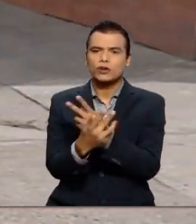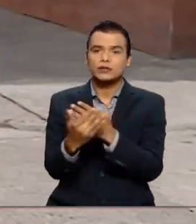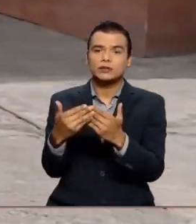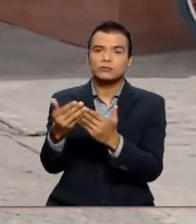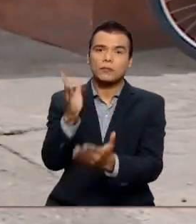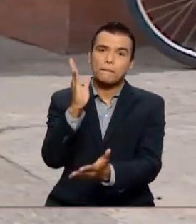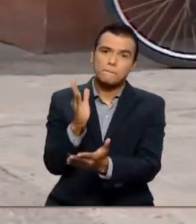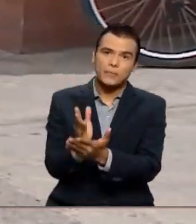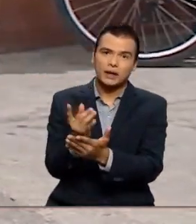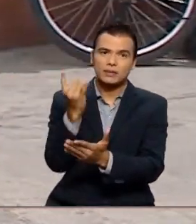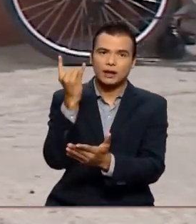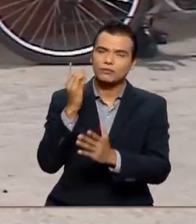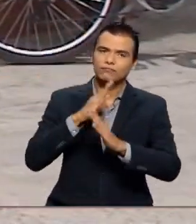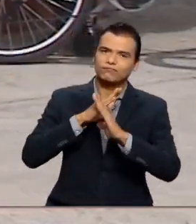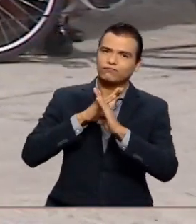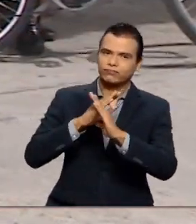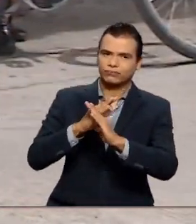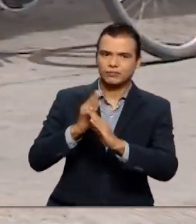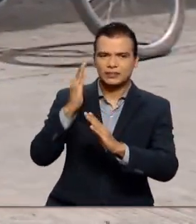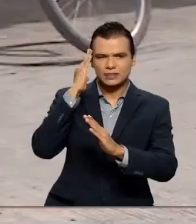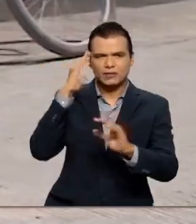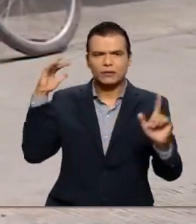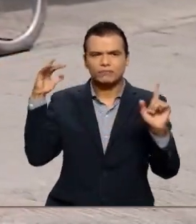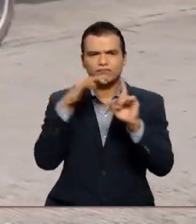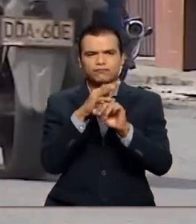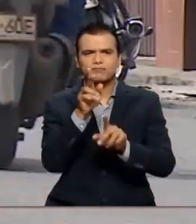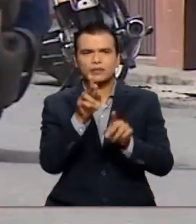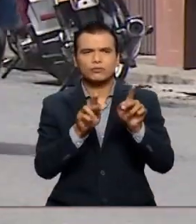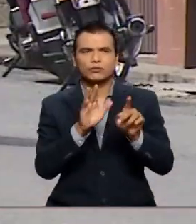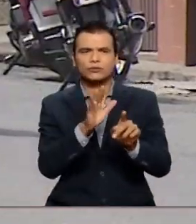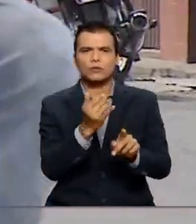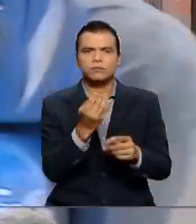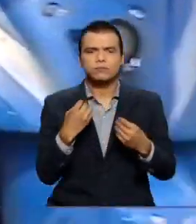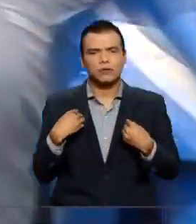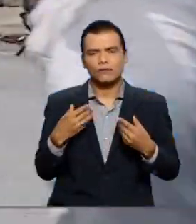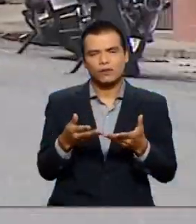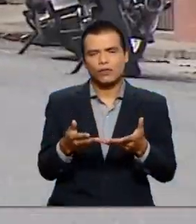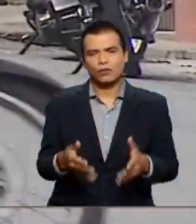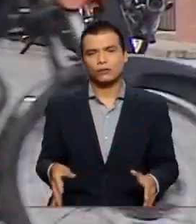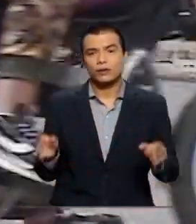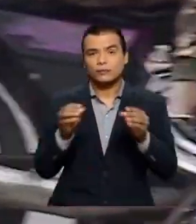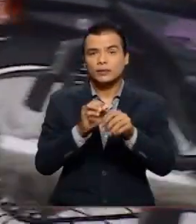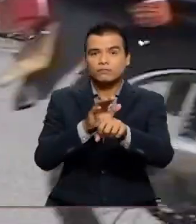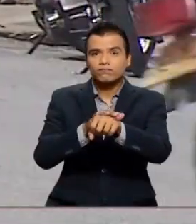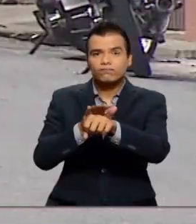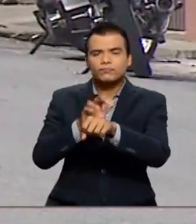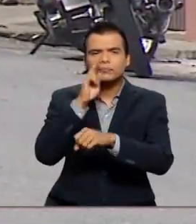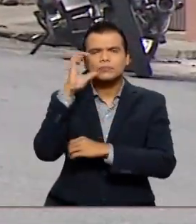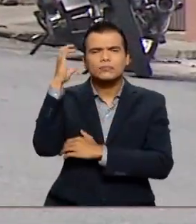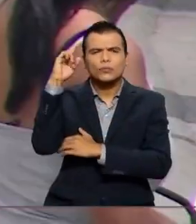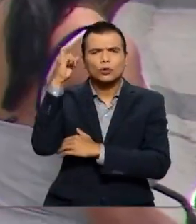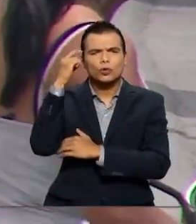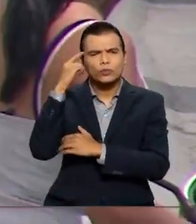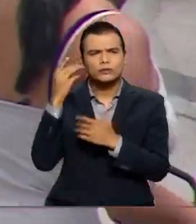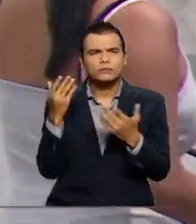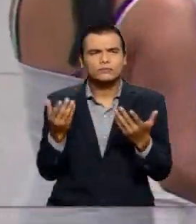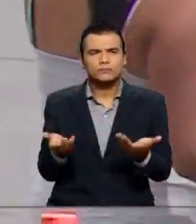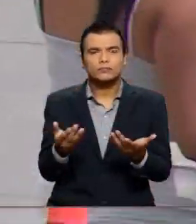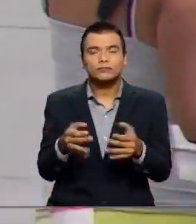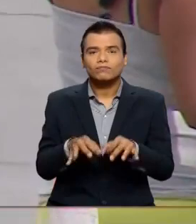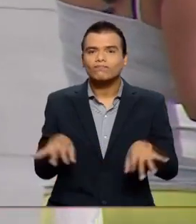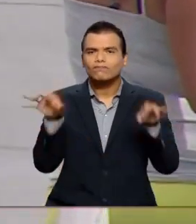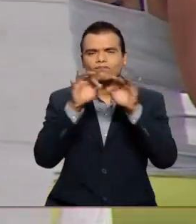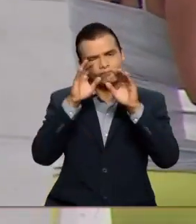presentar durante los próximos días y que pongan en riesgo la vida de sus habitantes. Además, le hacen un llamado al gobierno nacional para que dé una mirada a